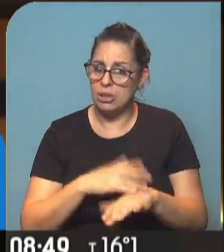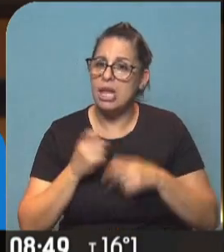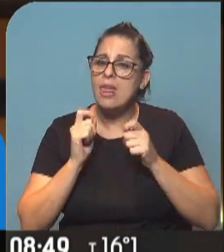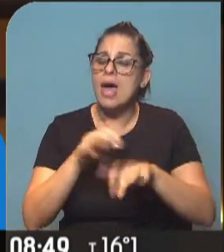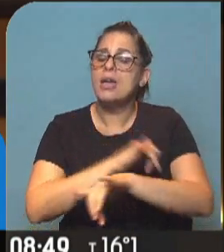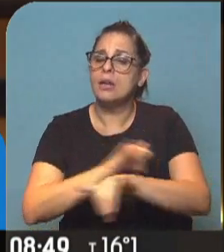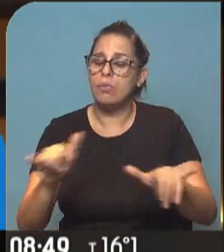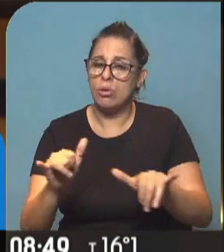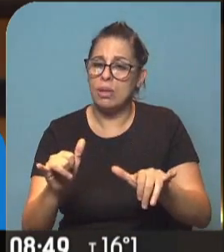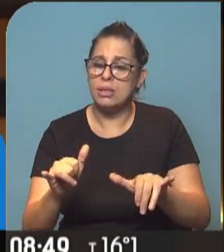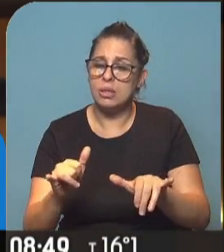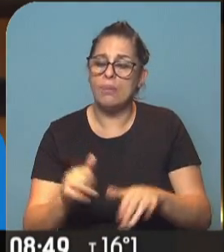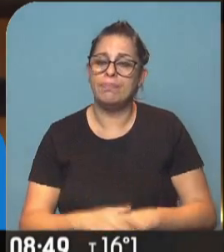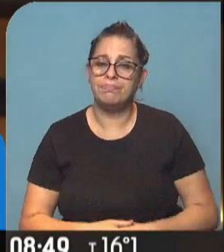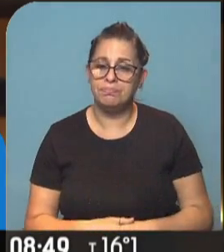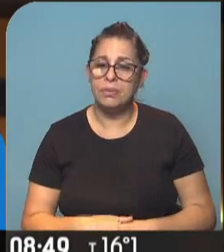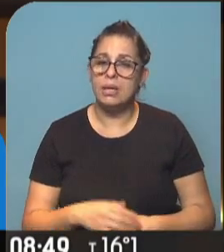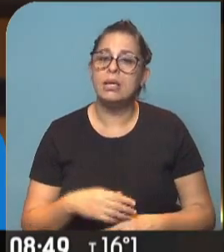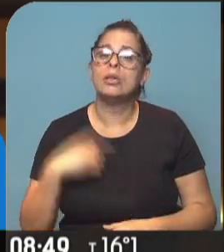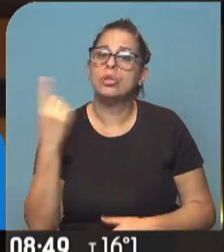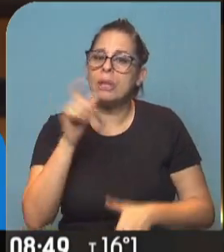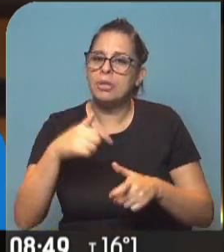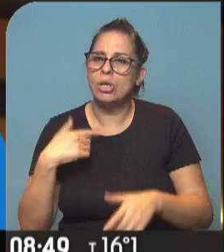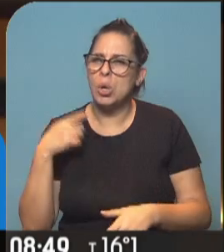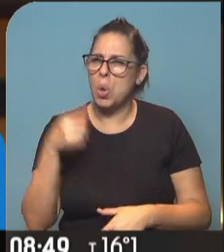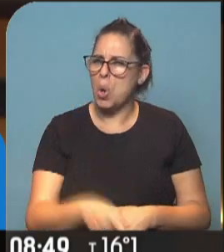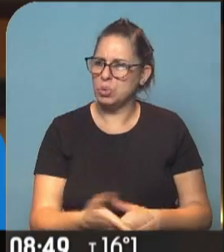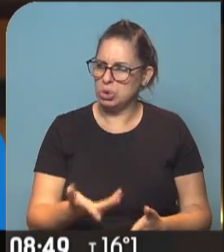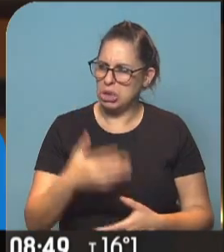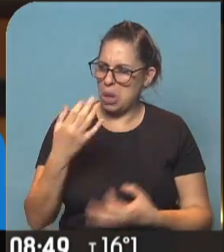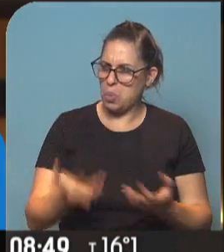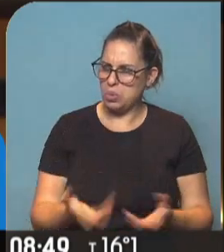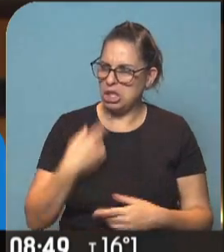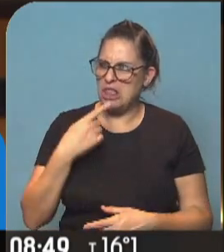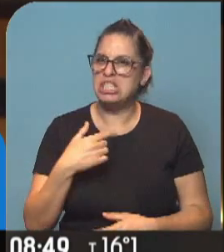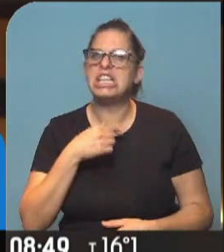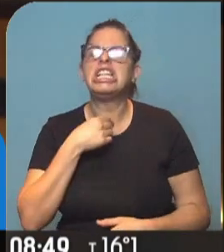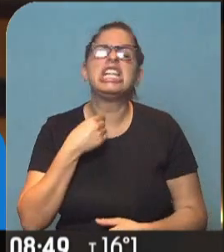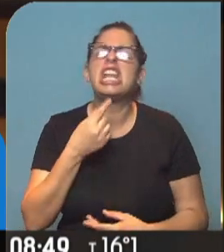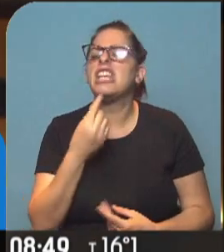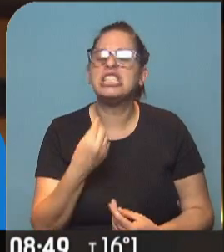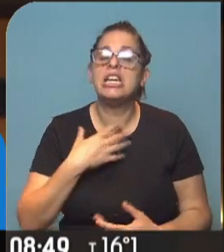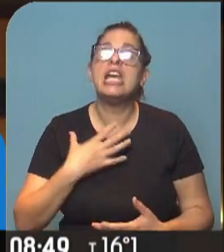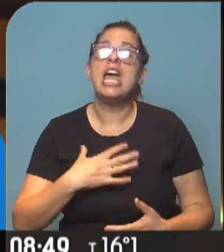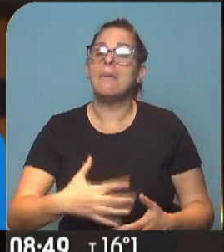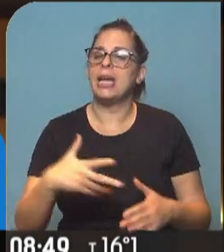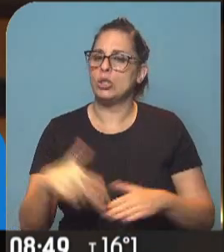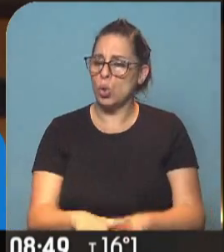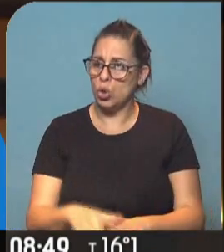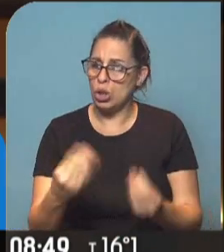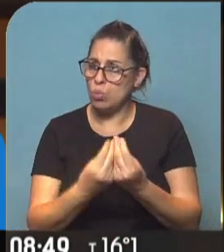información para que haya menos prejuicios sobre lo que representa interrumpir un embarazo hay muchos